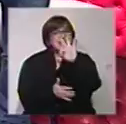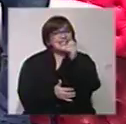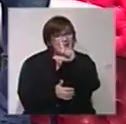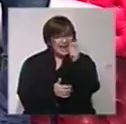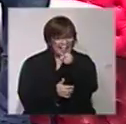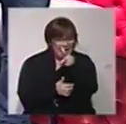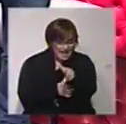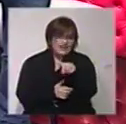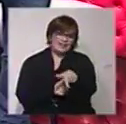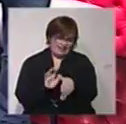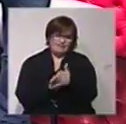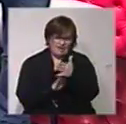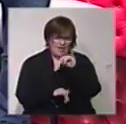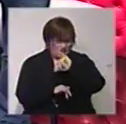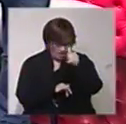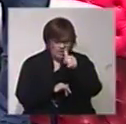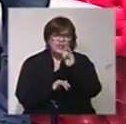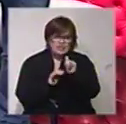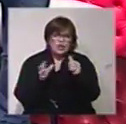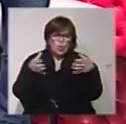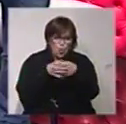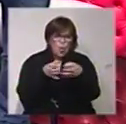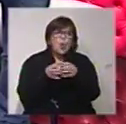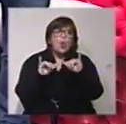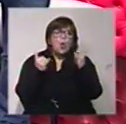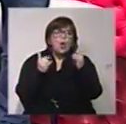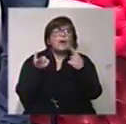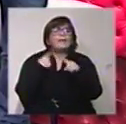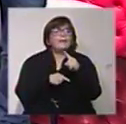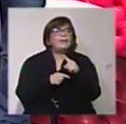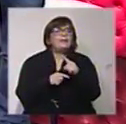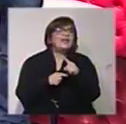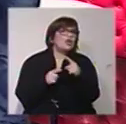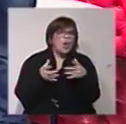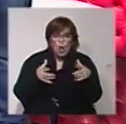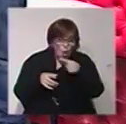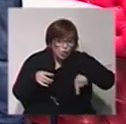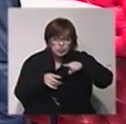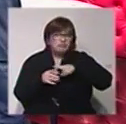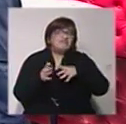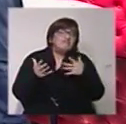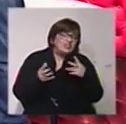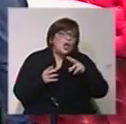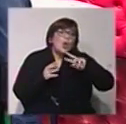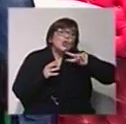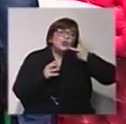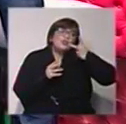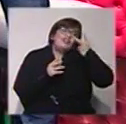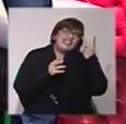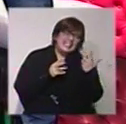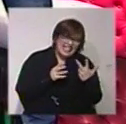jugar mañana de titular, es el gran protagonista, pero que no tiene tampoco un gran plantel. Sí, algunos, sub-23, uno que juega en Stoke